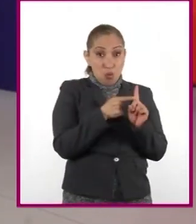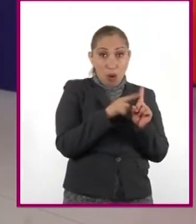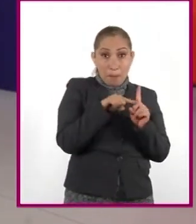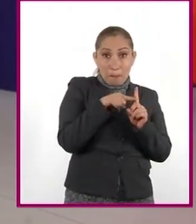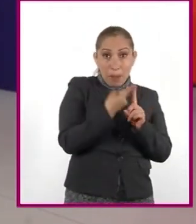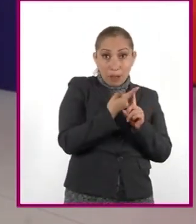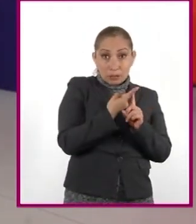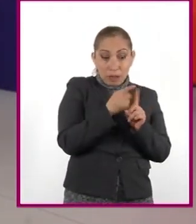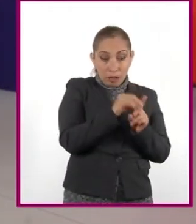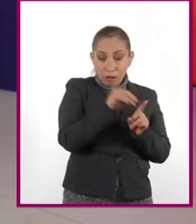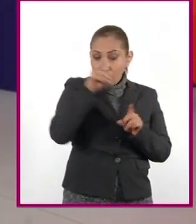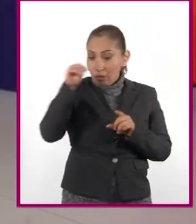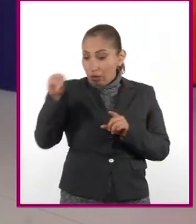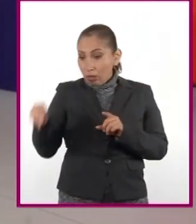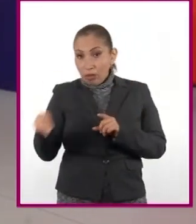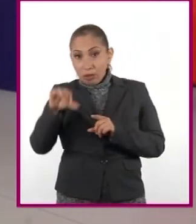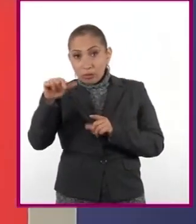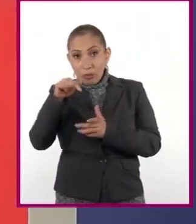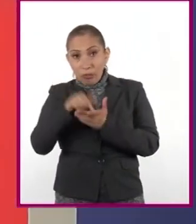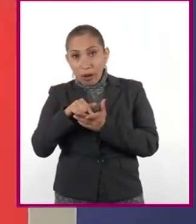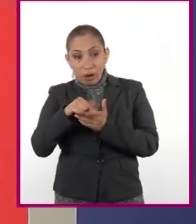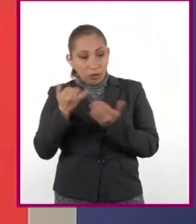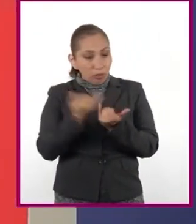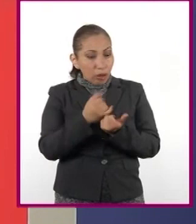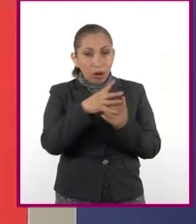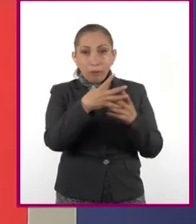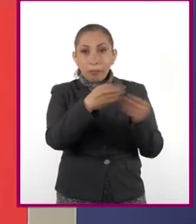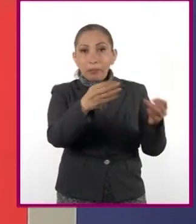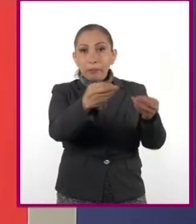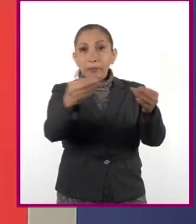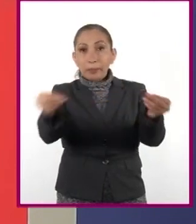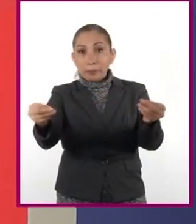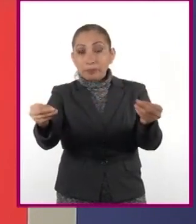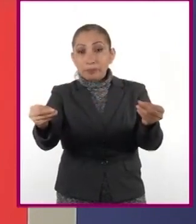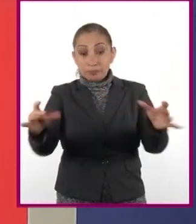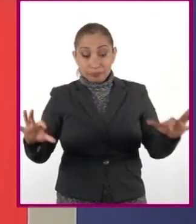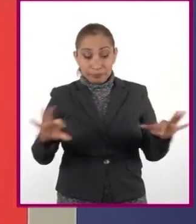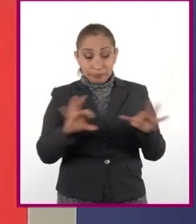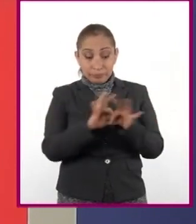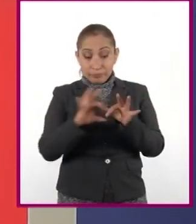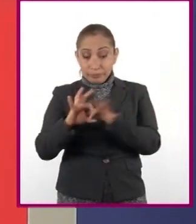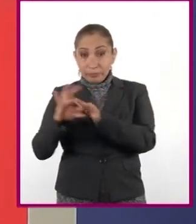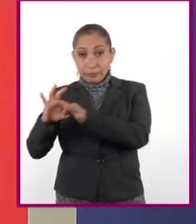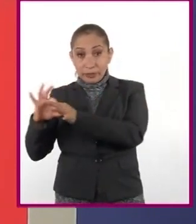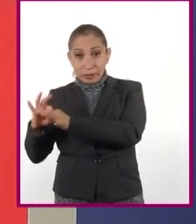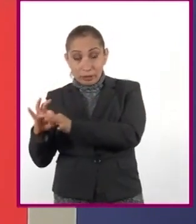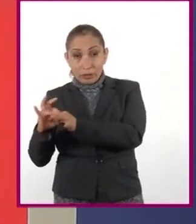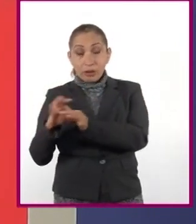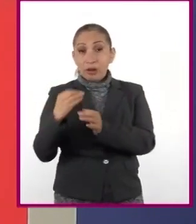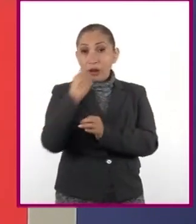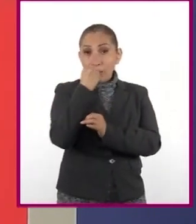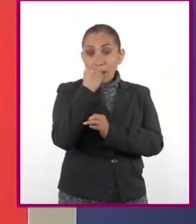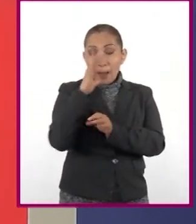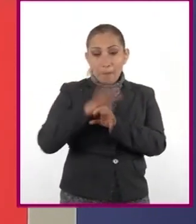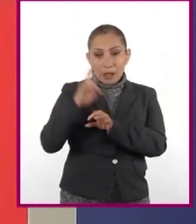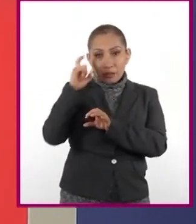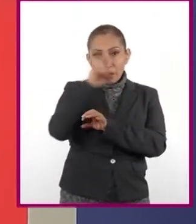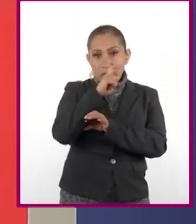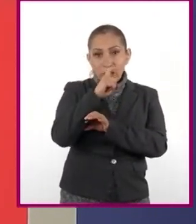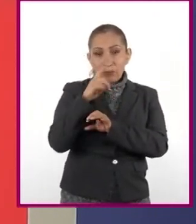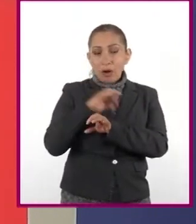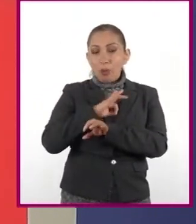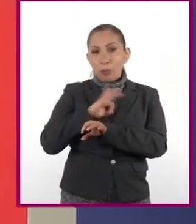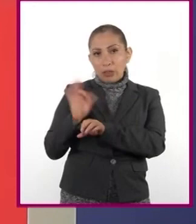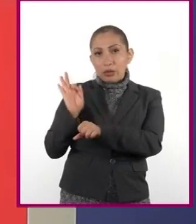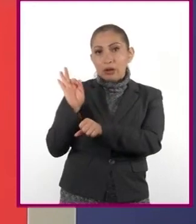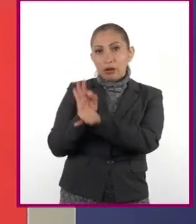es removido de un ecosistema. Las redes alimenticias más complejas serán menos